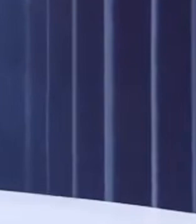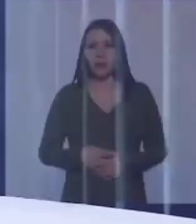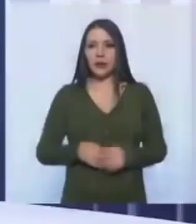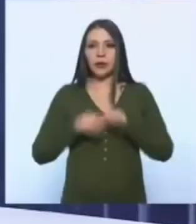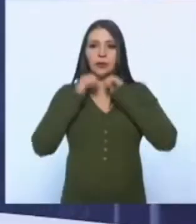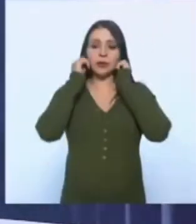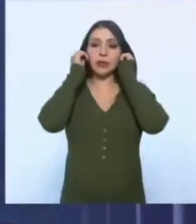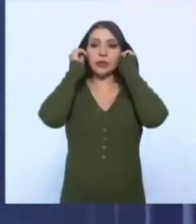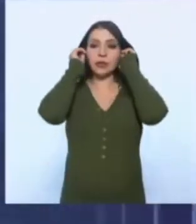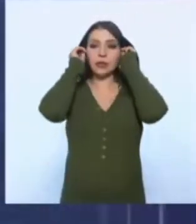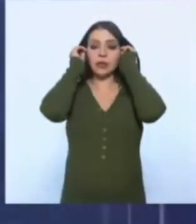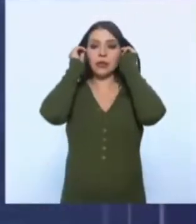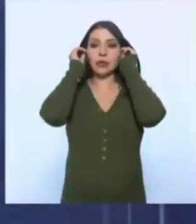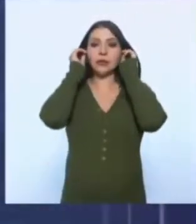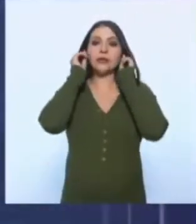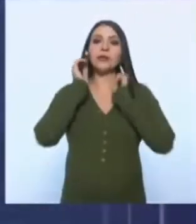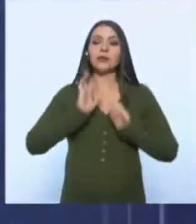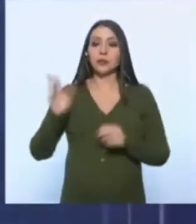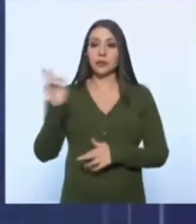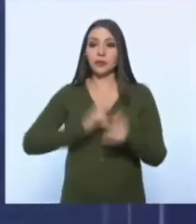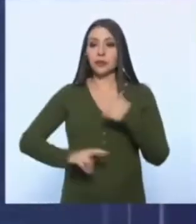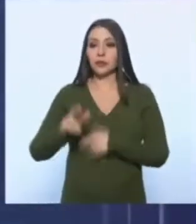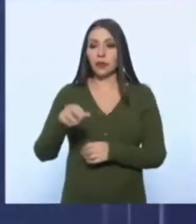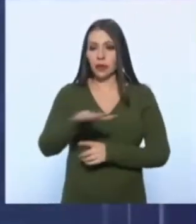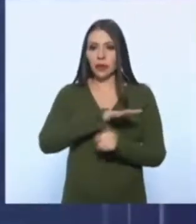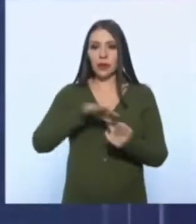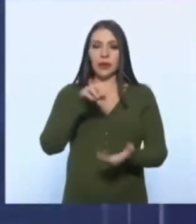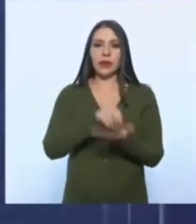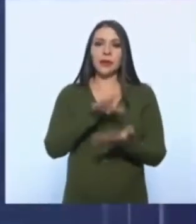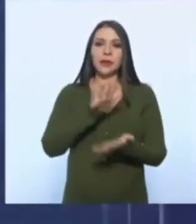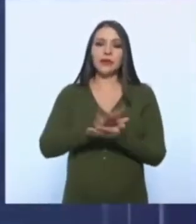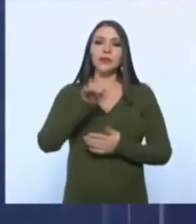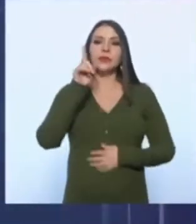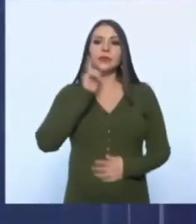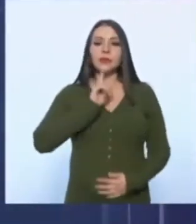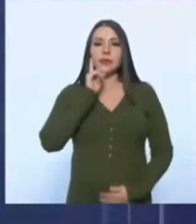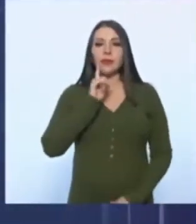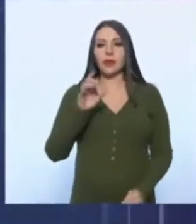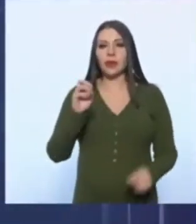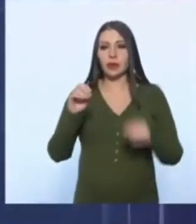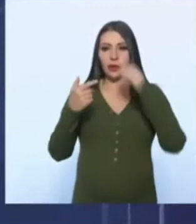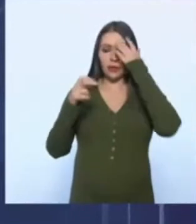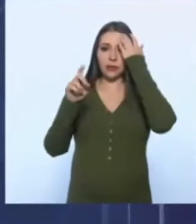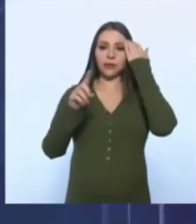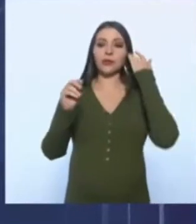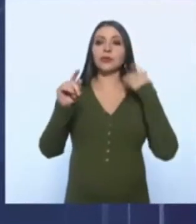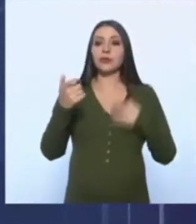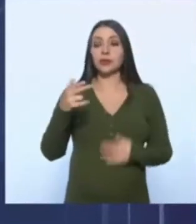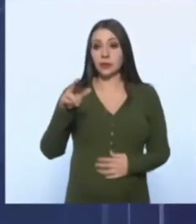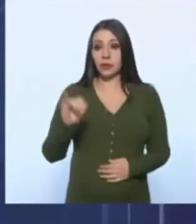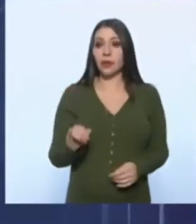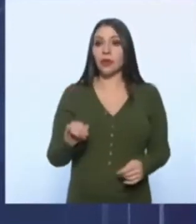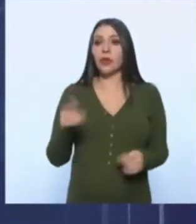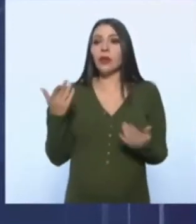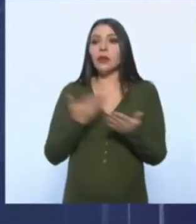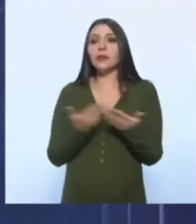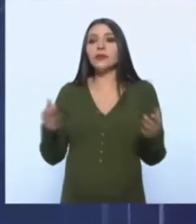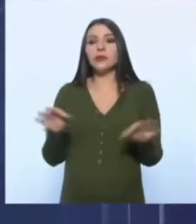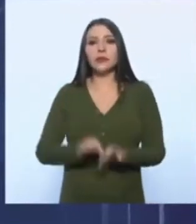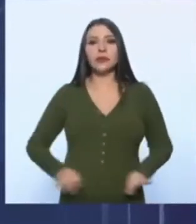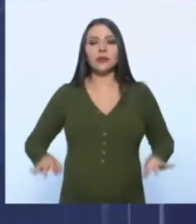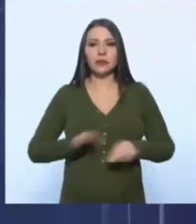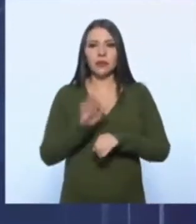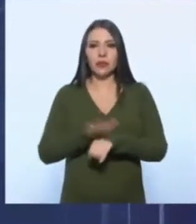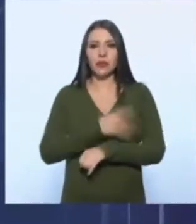Estamos de vuelta en Agenda y Contexto con Leo Gómez Otegui, diputada del Partido del Trabajo. ¿Por qué es importante que exista